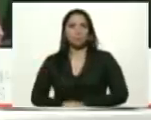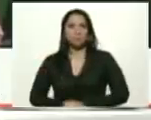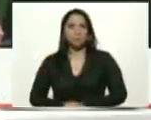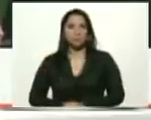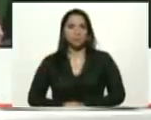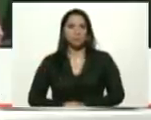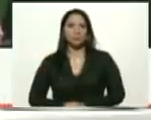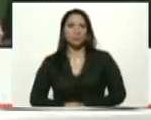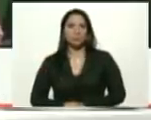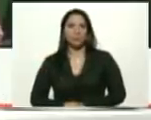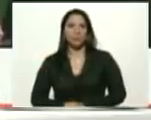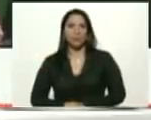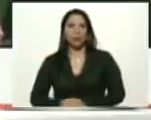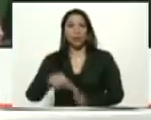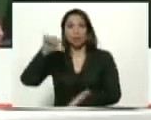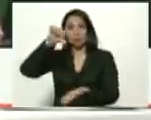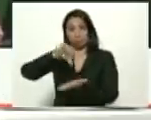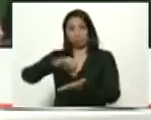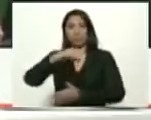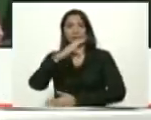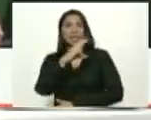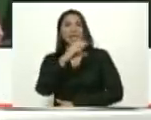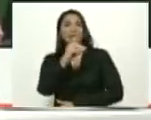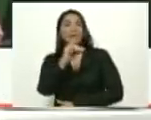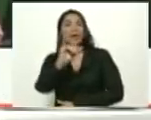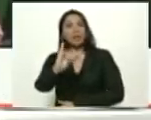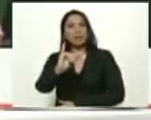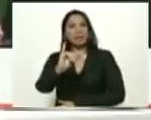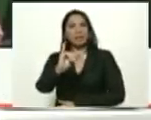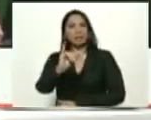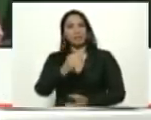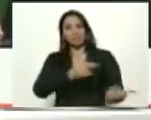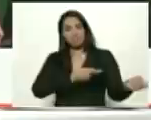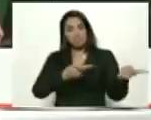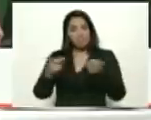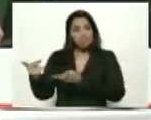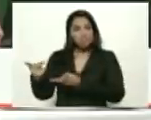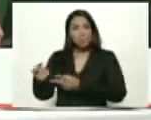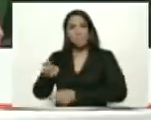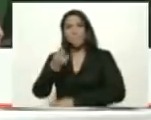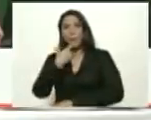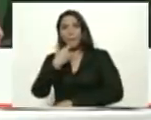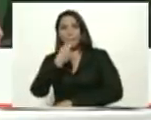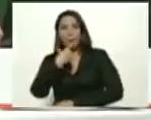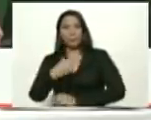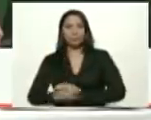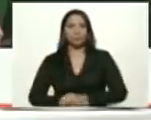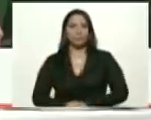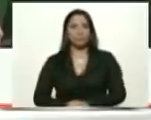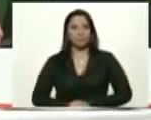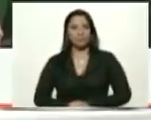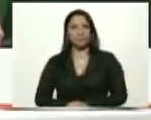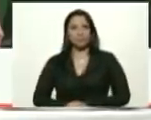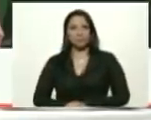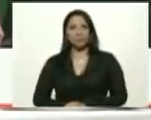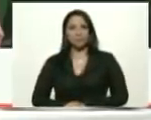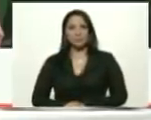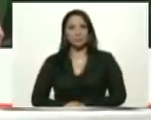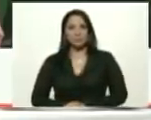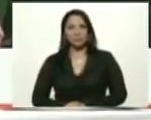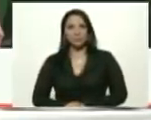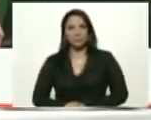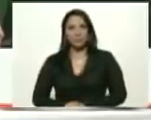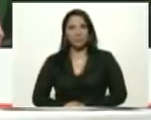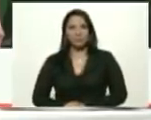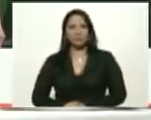Está en un centro de diagnóstico integral recibiendo sus tratamientos. Y